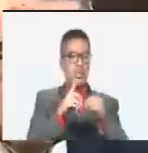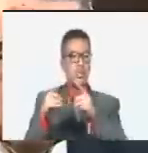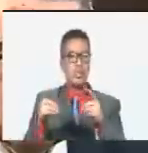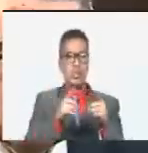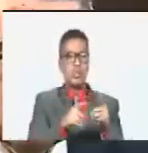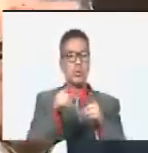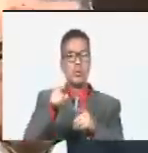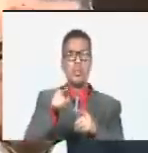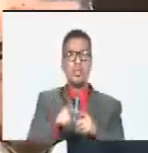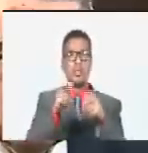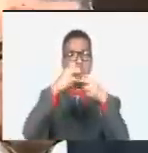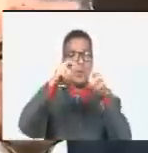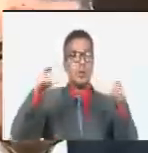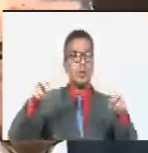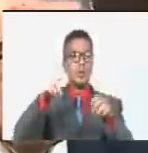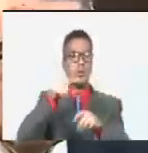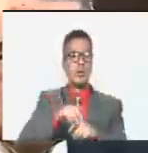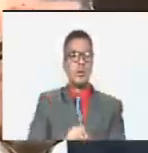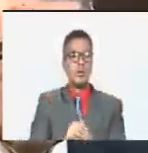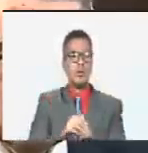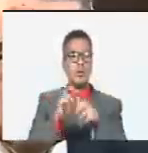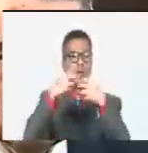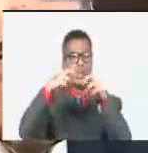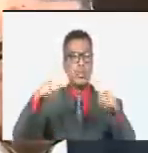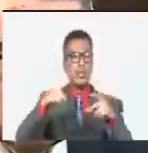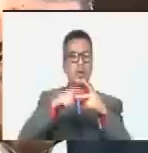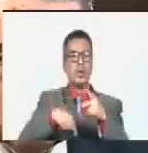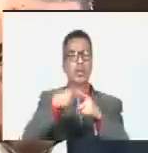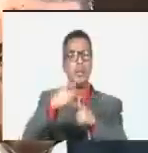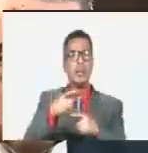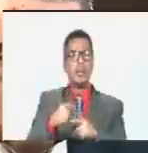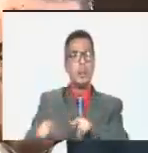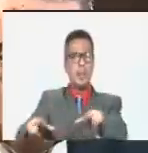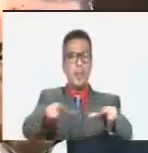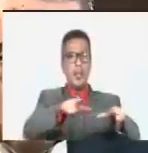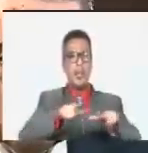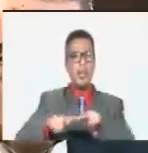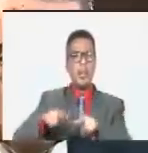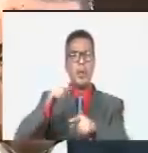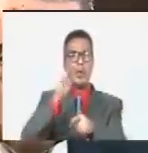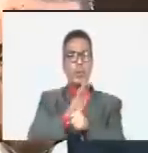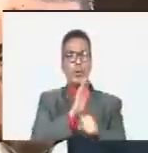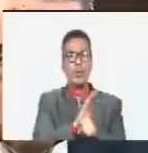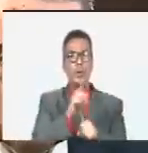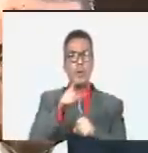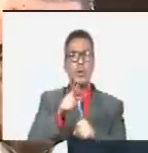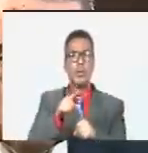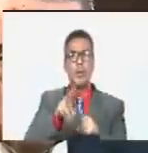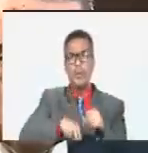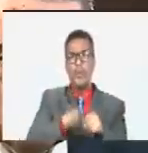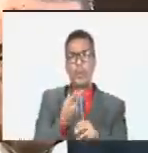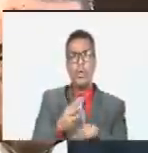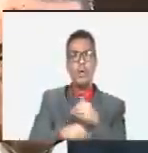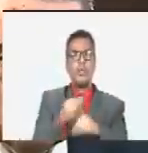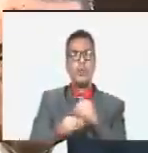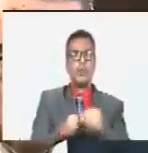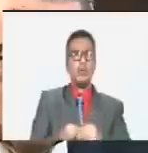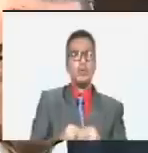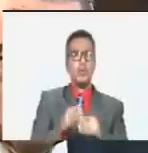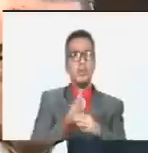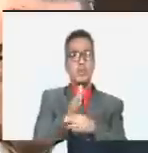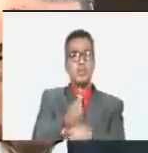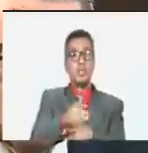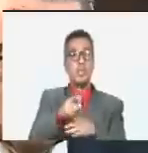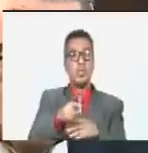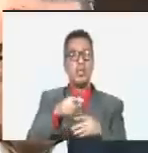tema fronterizo, se dirime el tema de la territorialidad. Unas medidas cautelares que impidan que sigan explotando los minerales que